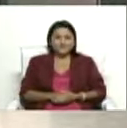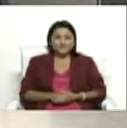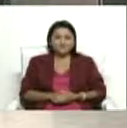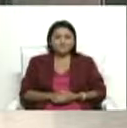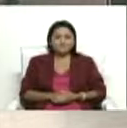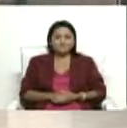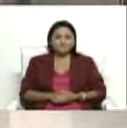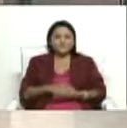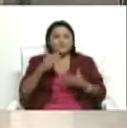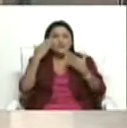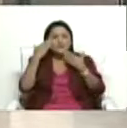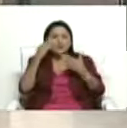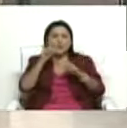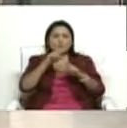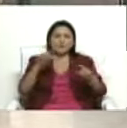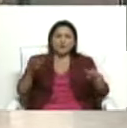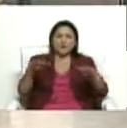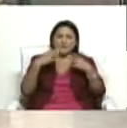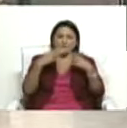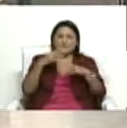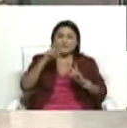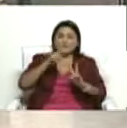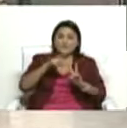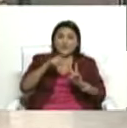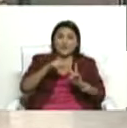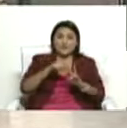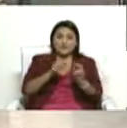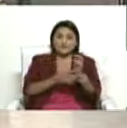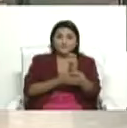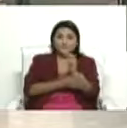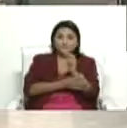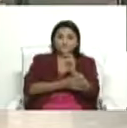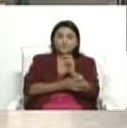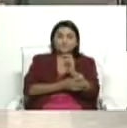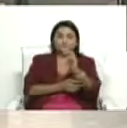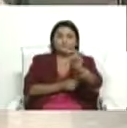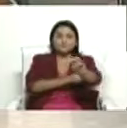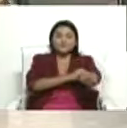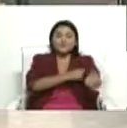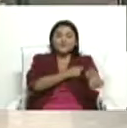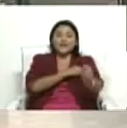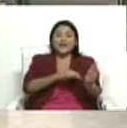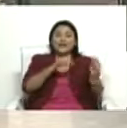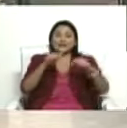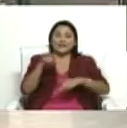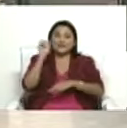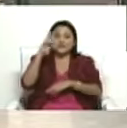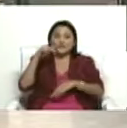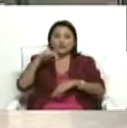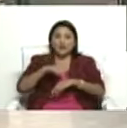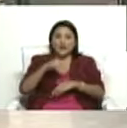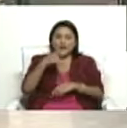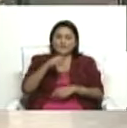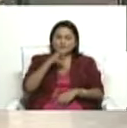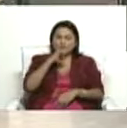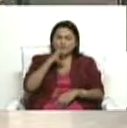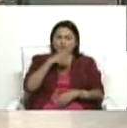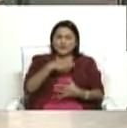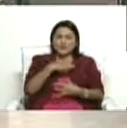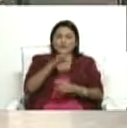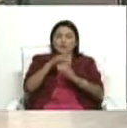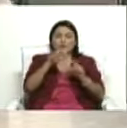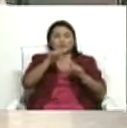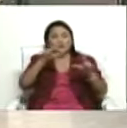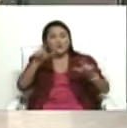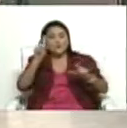Así es, un saludo para todas las personas que hasta ahora están en sintonía de Venezolana de Televisión. El contacto lo establecemos desde la Asamblea Nacional, donde el día de hoy se genera información de interés para todo el